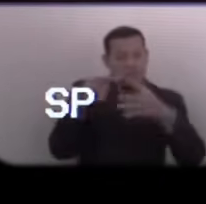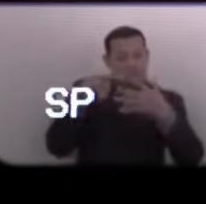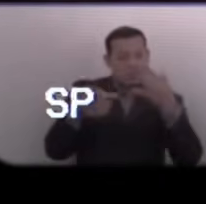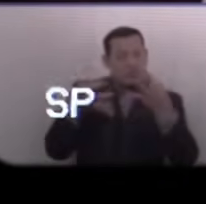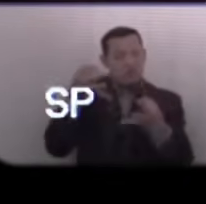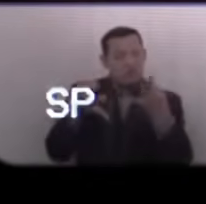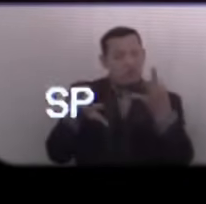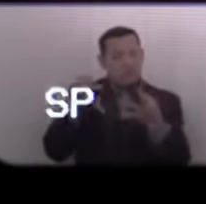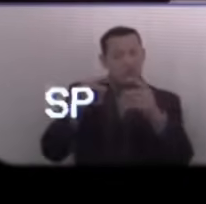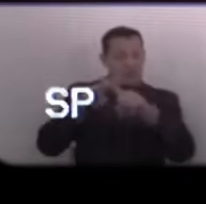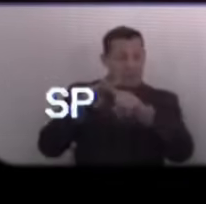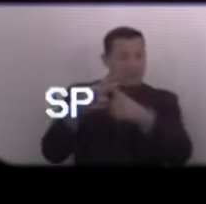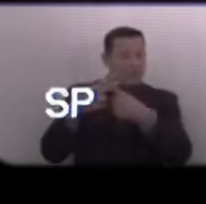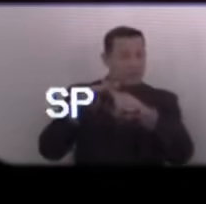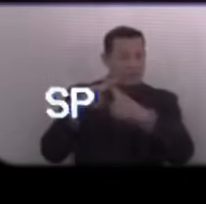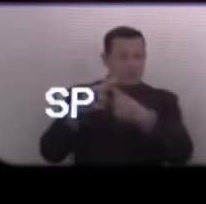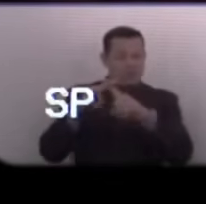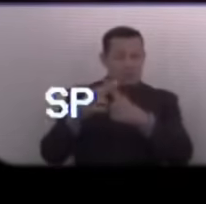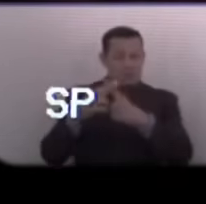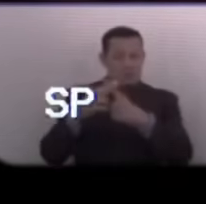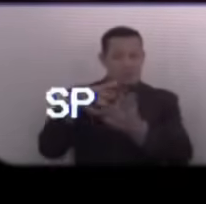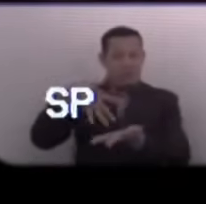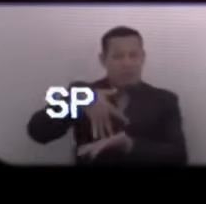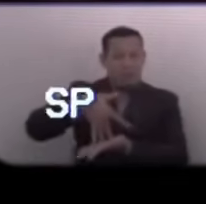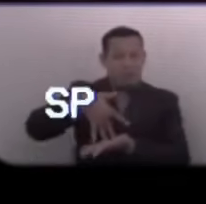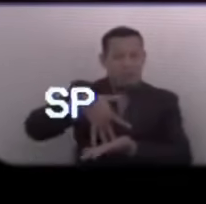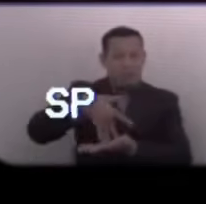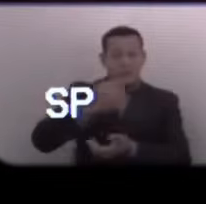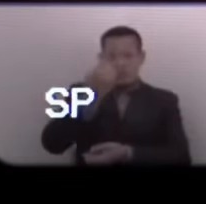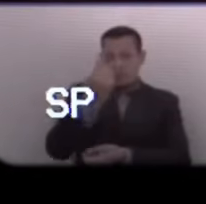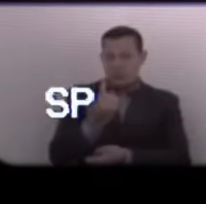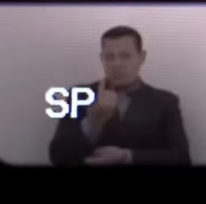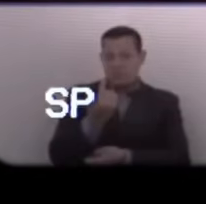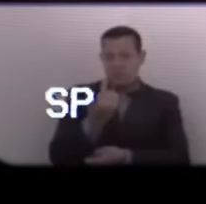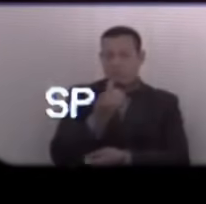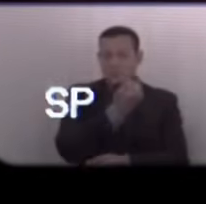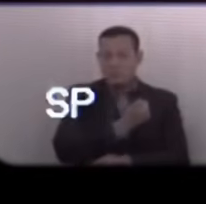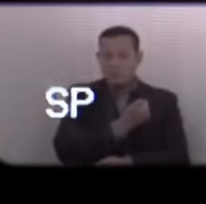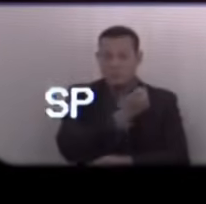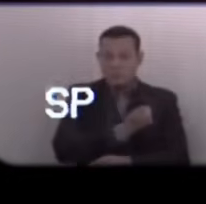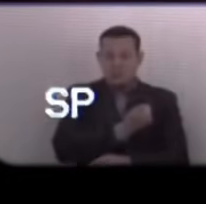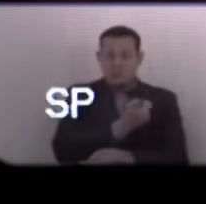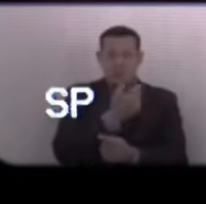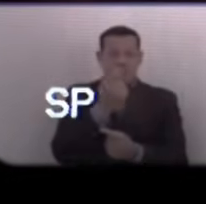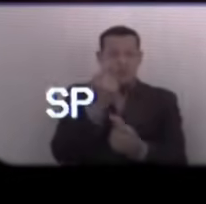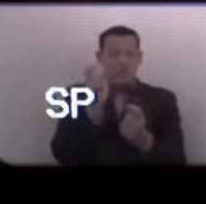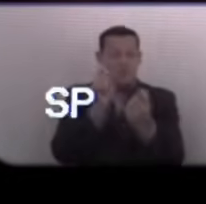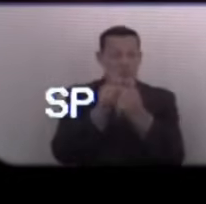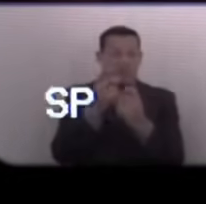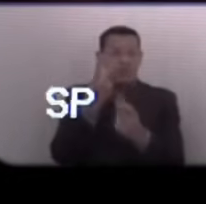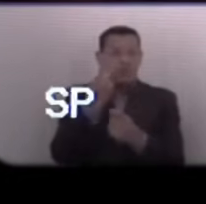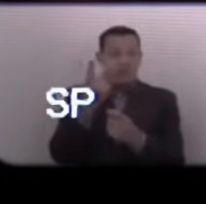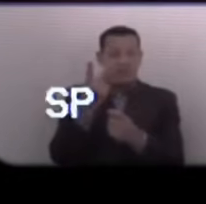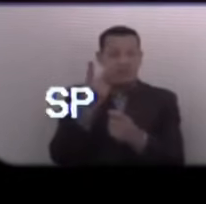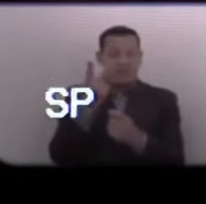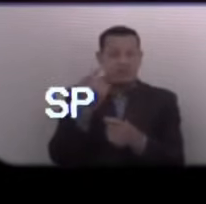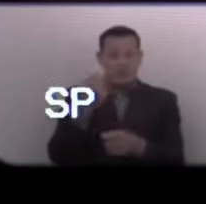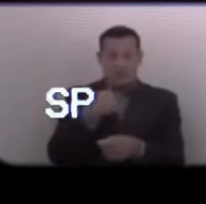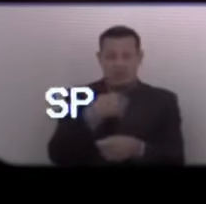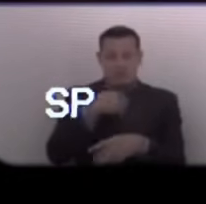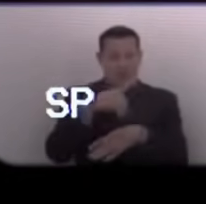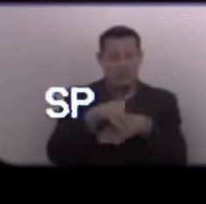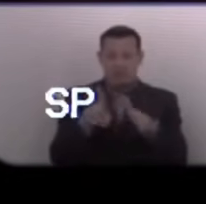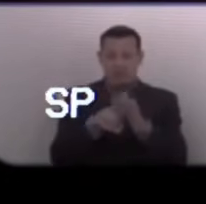y reparación a las víctimas? Desde el punto de vista de su servidora, no